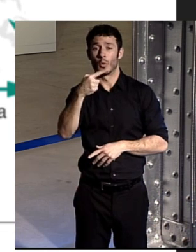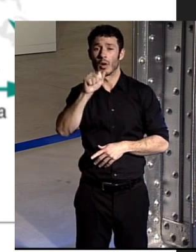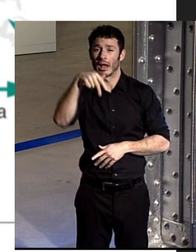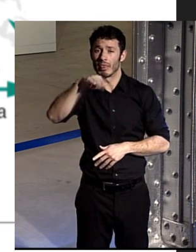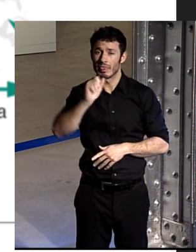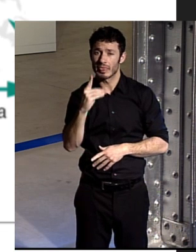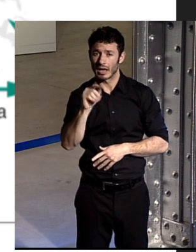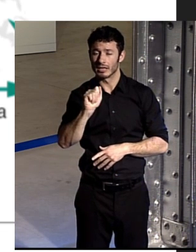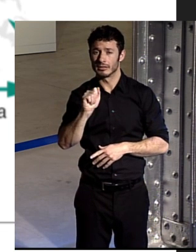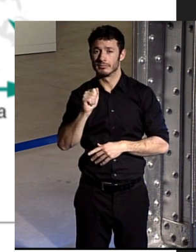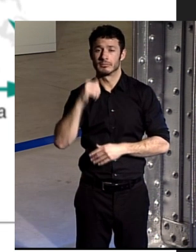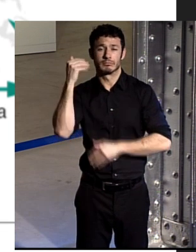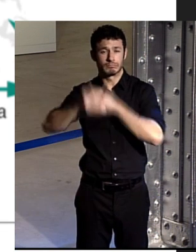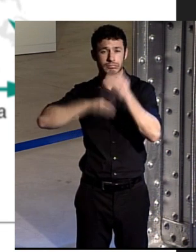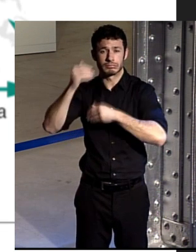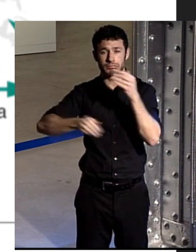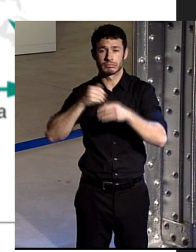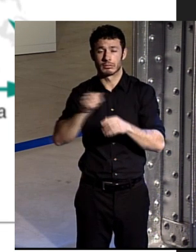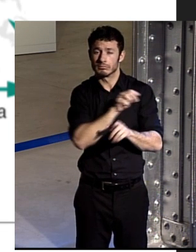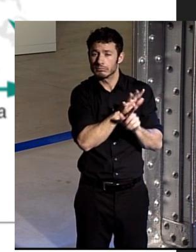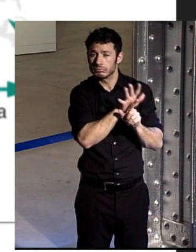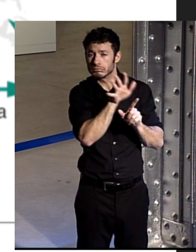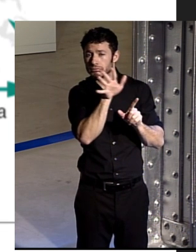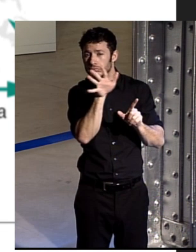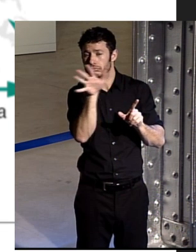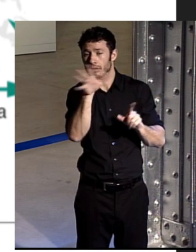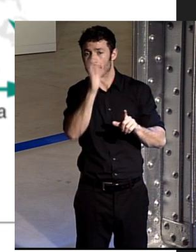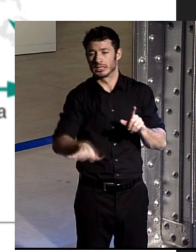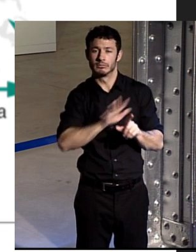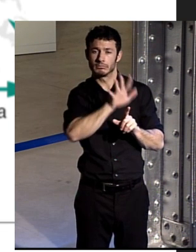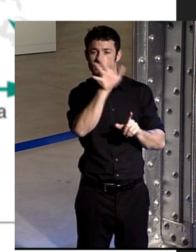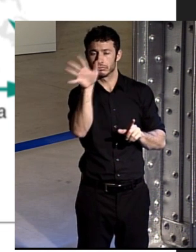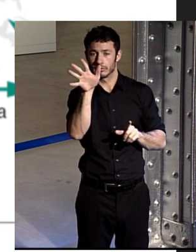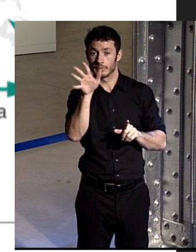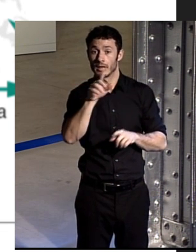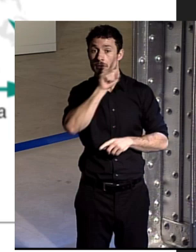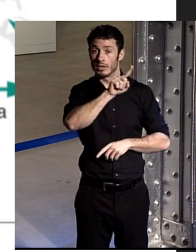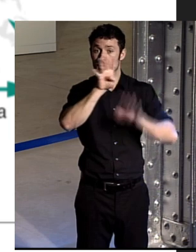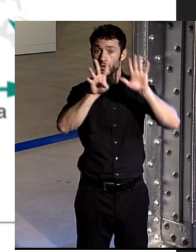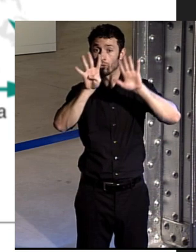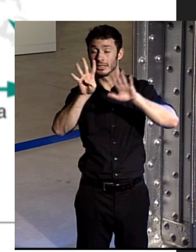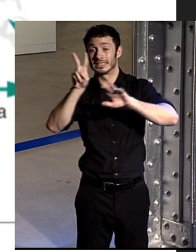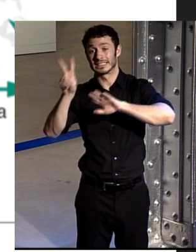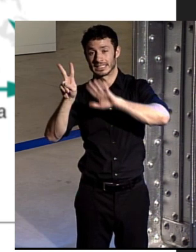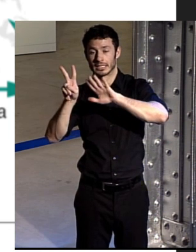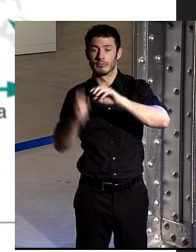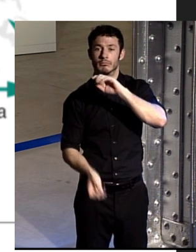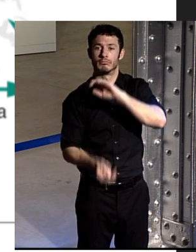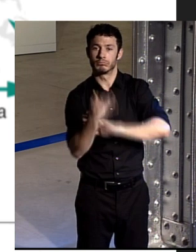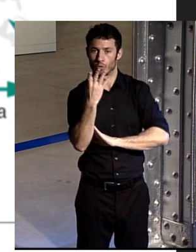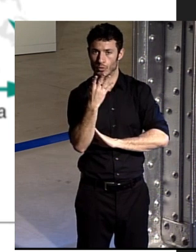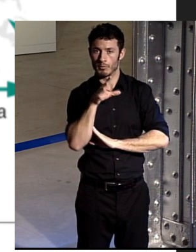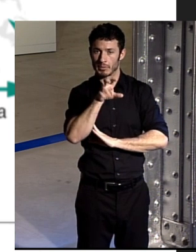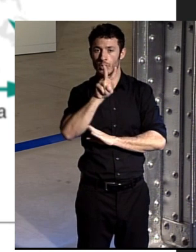este siglo ha ido avanzando hacia el oeste, hacia Brasil. Aparece en 1947, como digo, en Uganda,